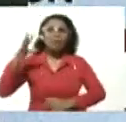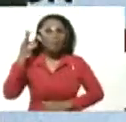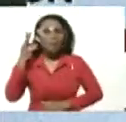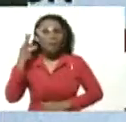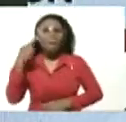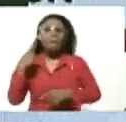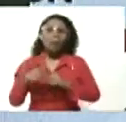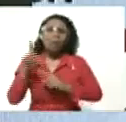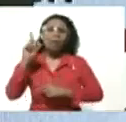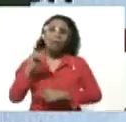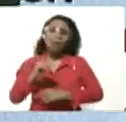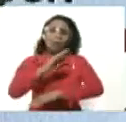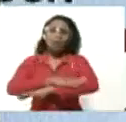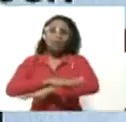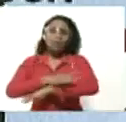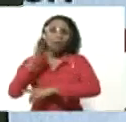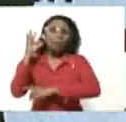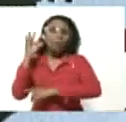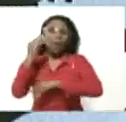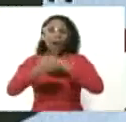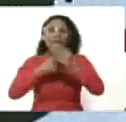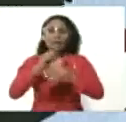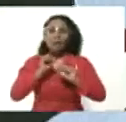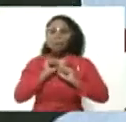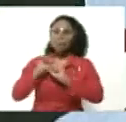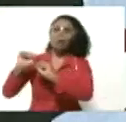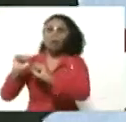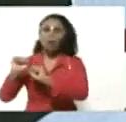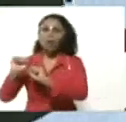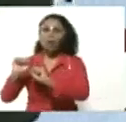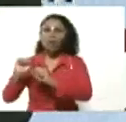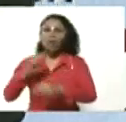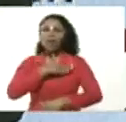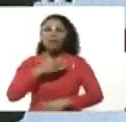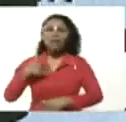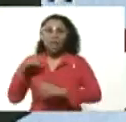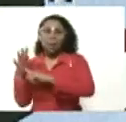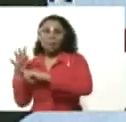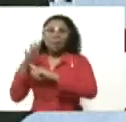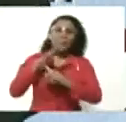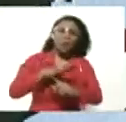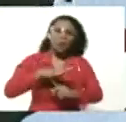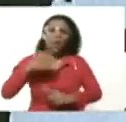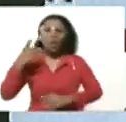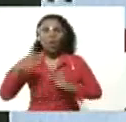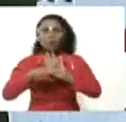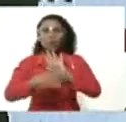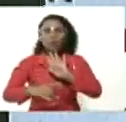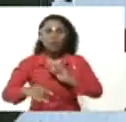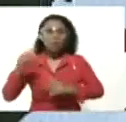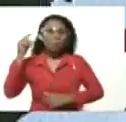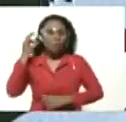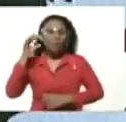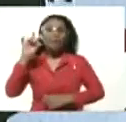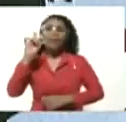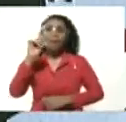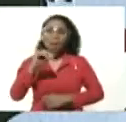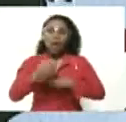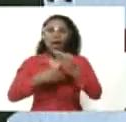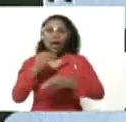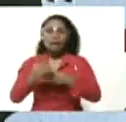esa acción de las mujeres genera una reacción de los que quieren restringir los derechos de las mujeres. Igual ocurre con el